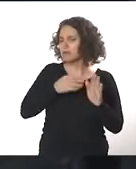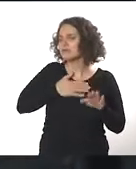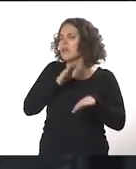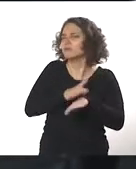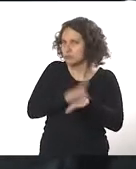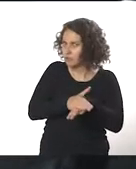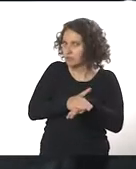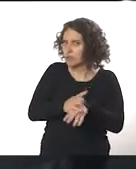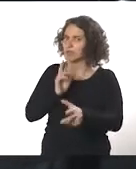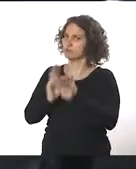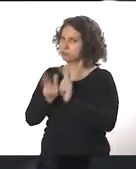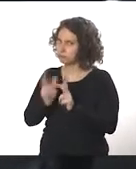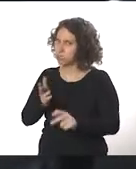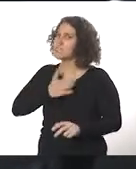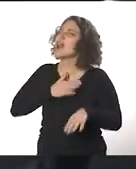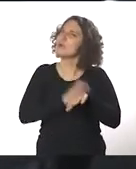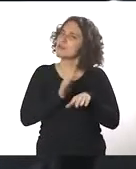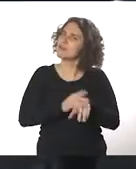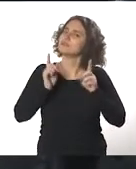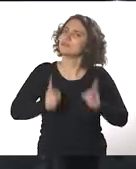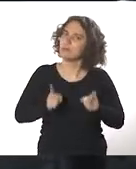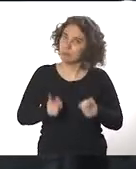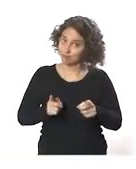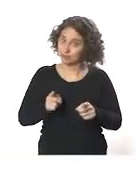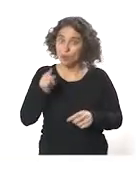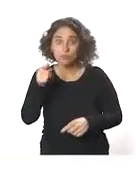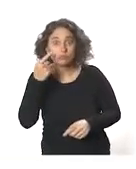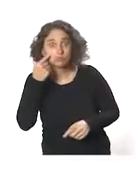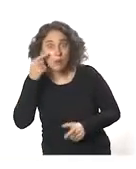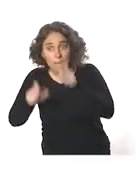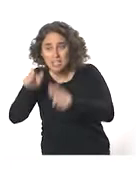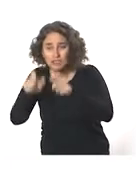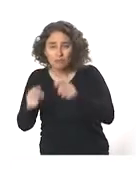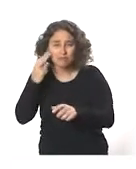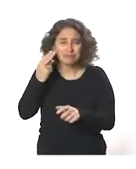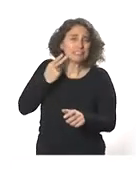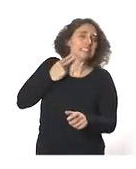Regular es ser responsable. Dialogar sobre el tema también. Si alguien